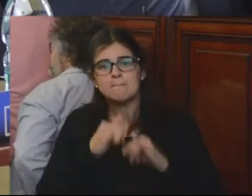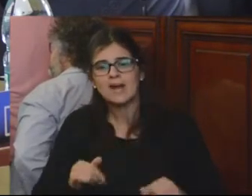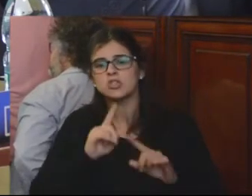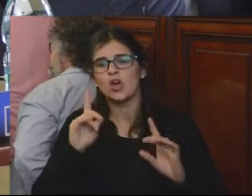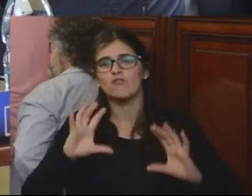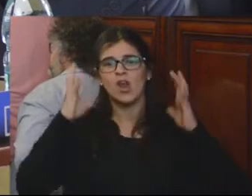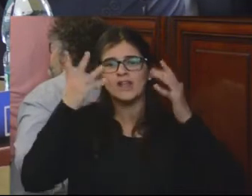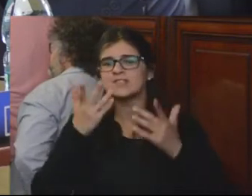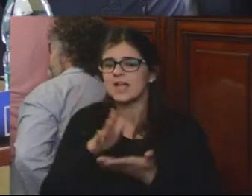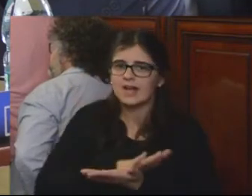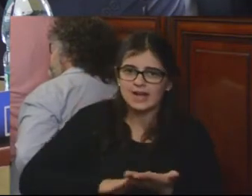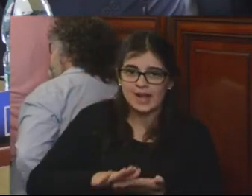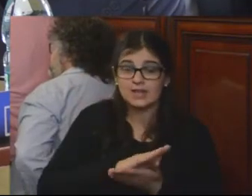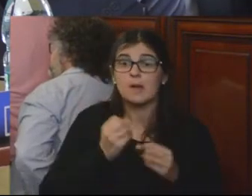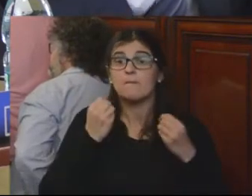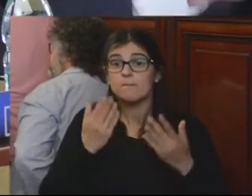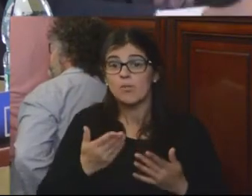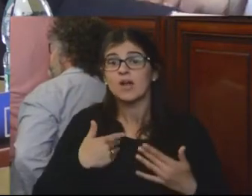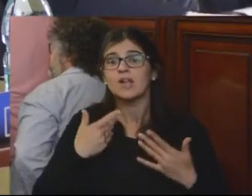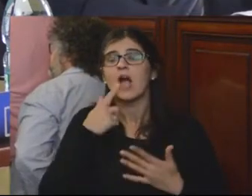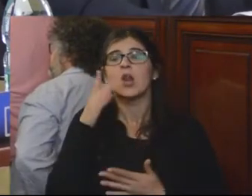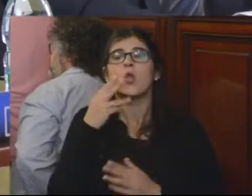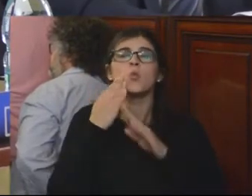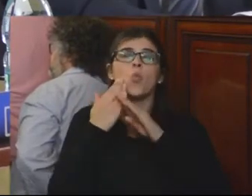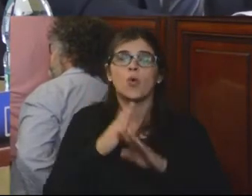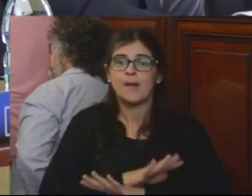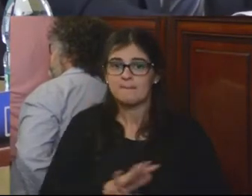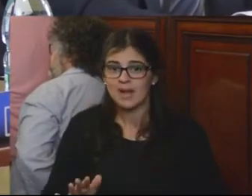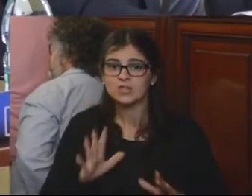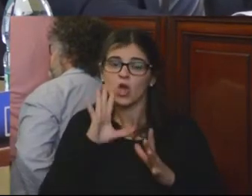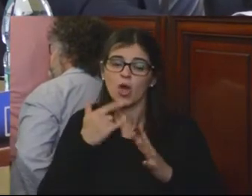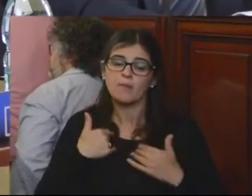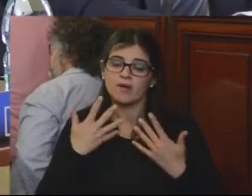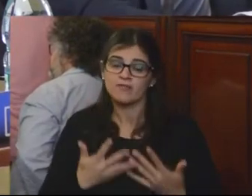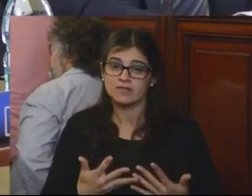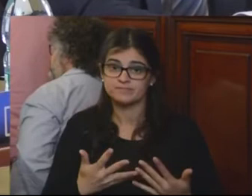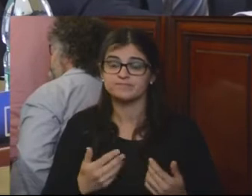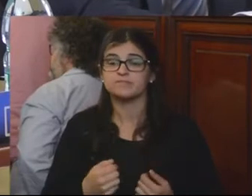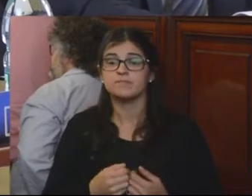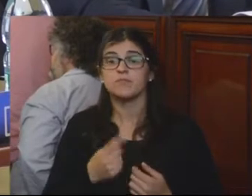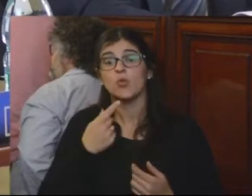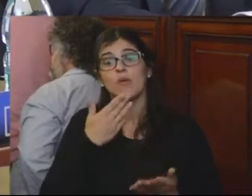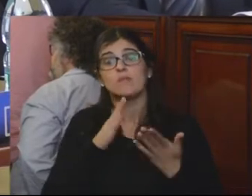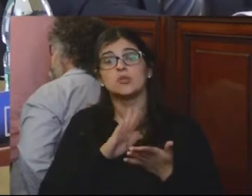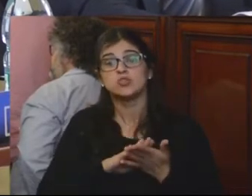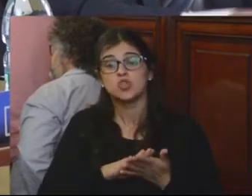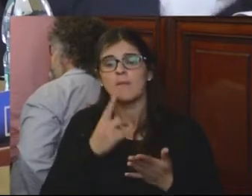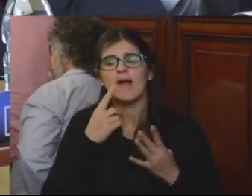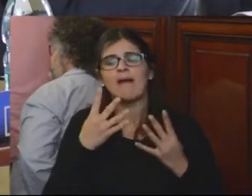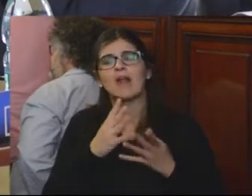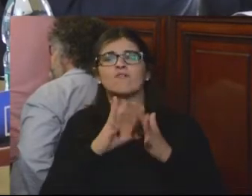de ningún tipo porque elevamos la bandera en un canal como legado inapelable cuando hablamos de guerra sucia